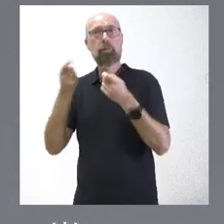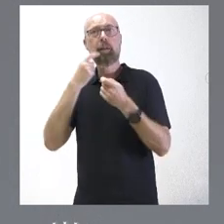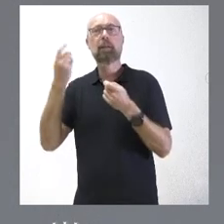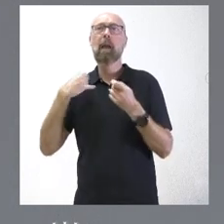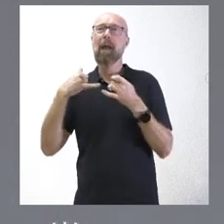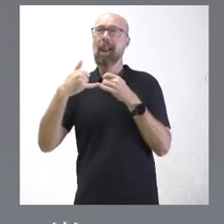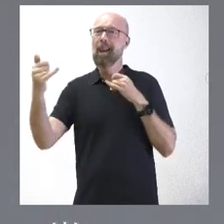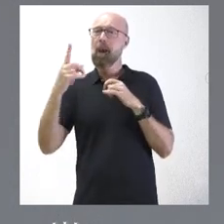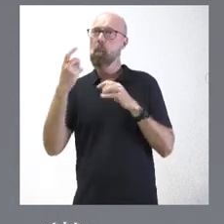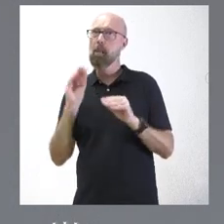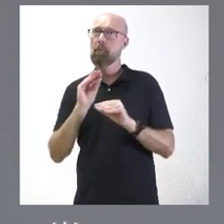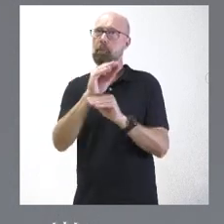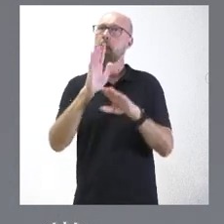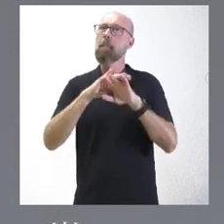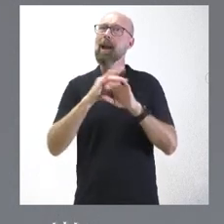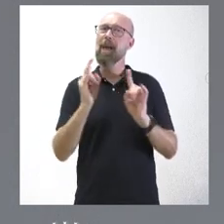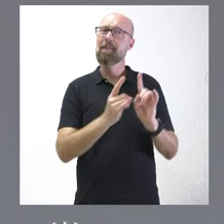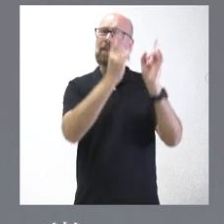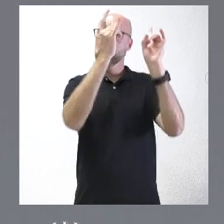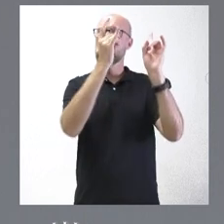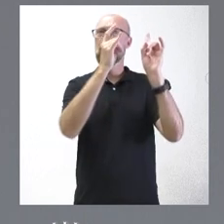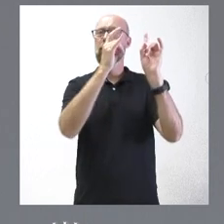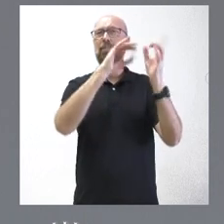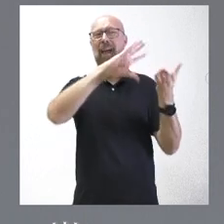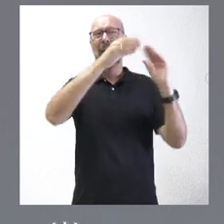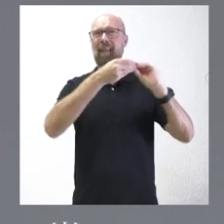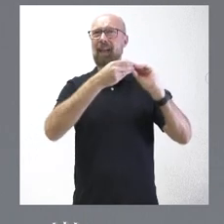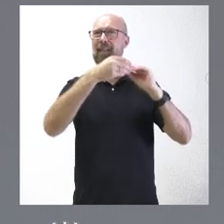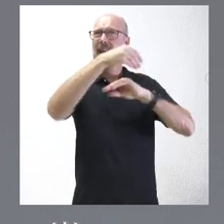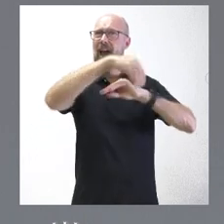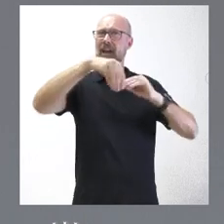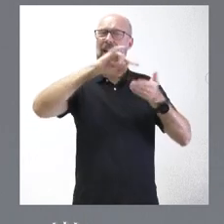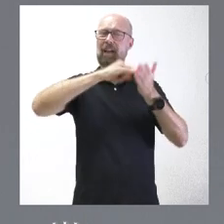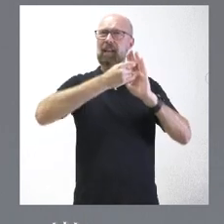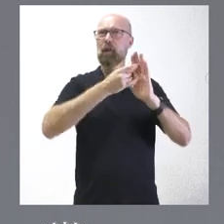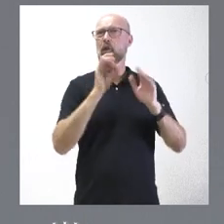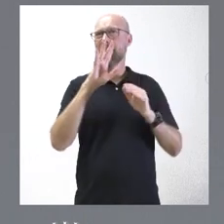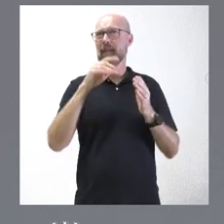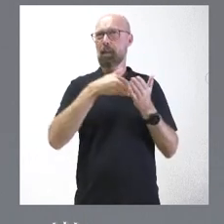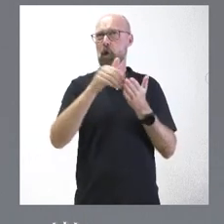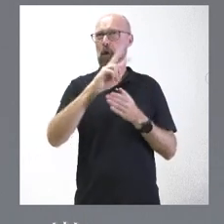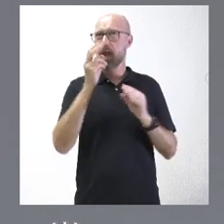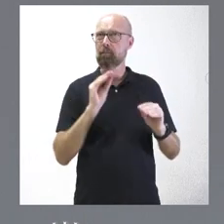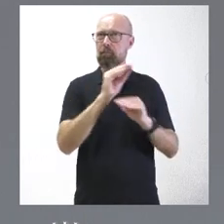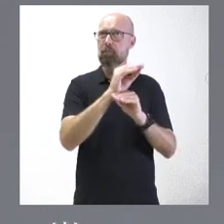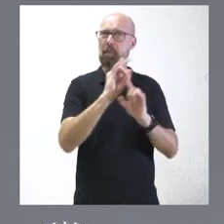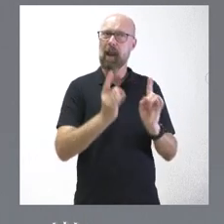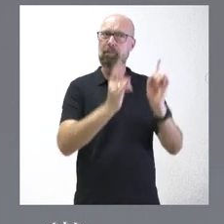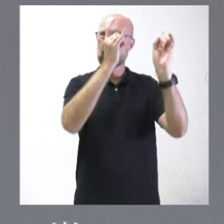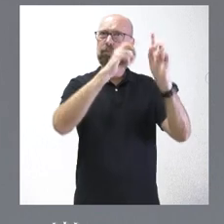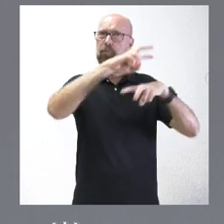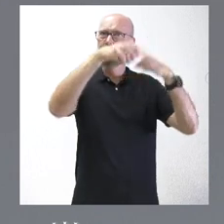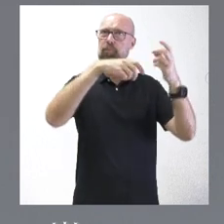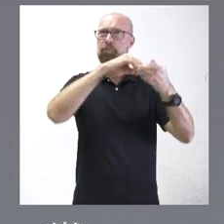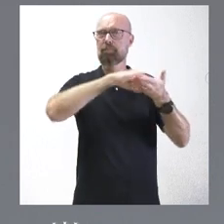adaptarlos arquitectónicamente dotada con 15 millones los aspectos arquitectónicos que se